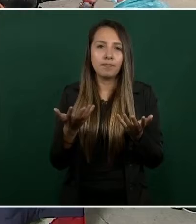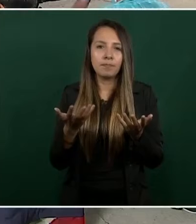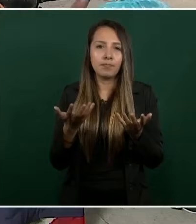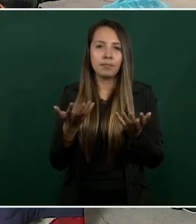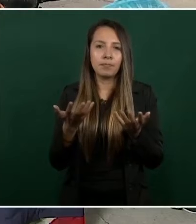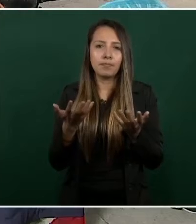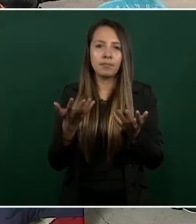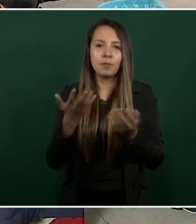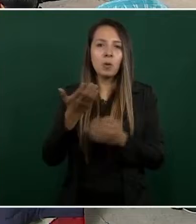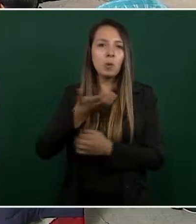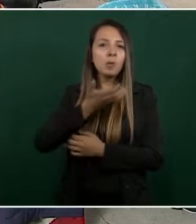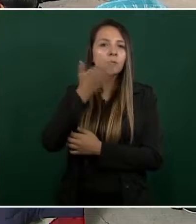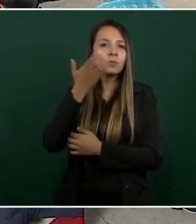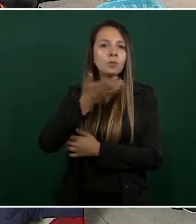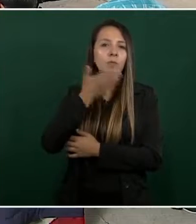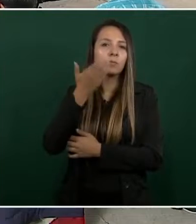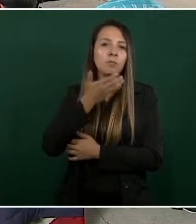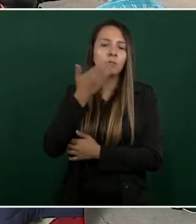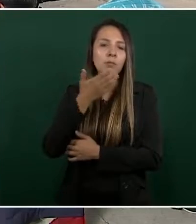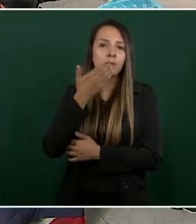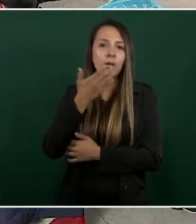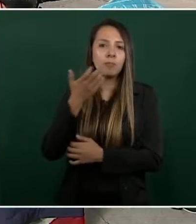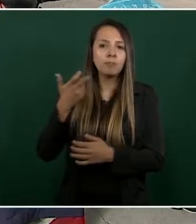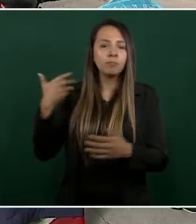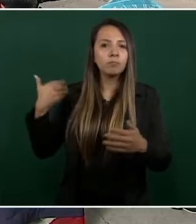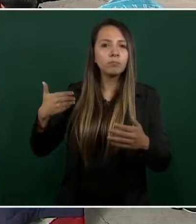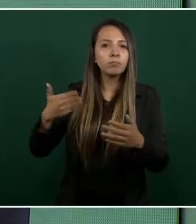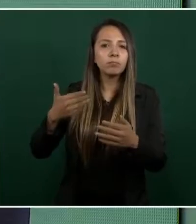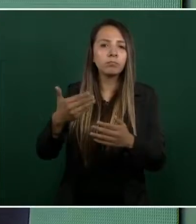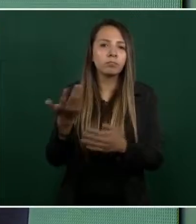es costumbre, el orden del día